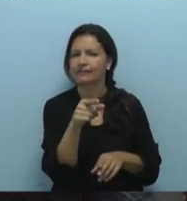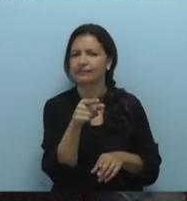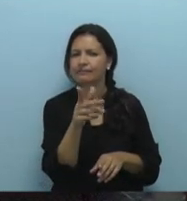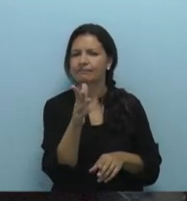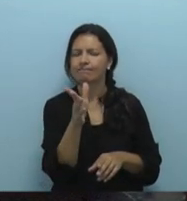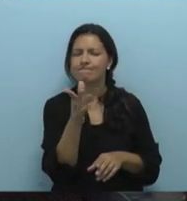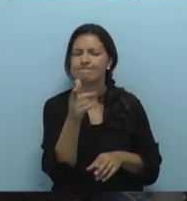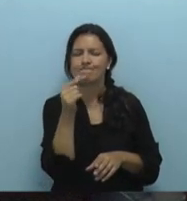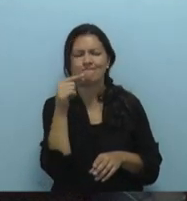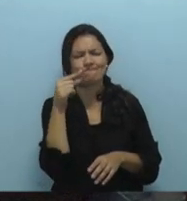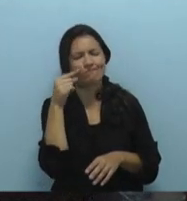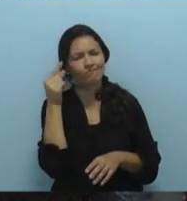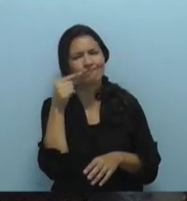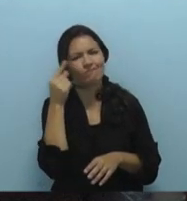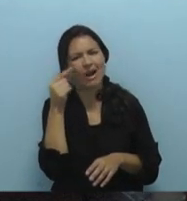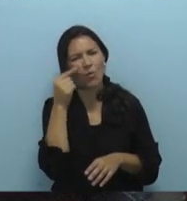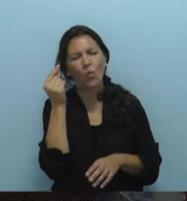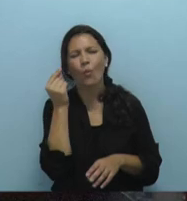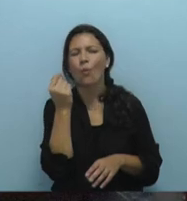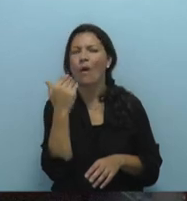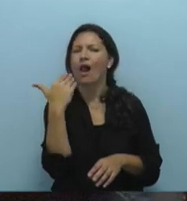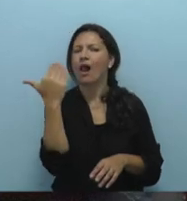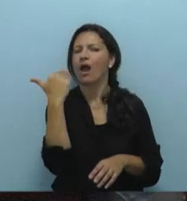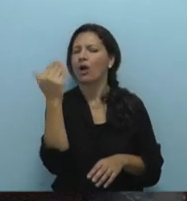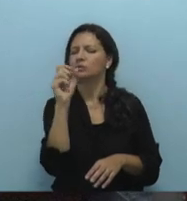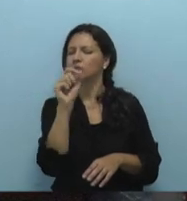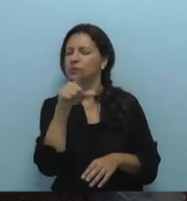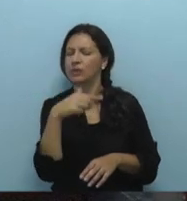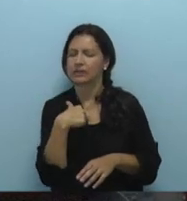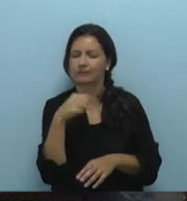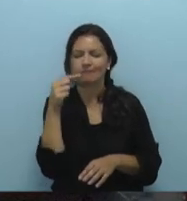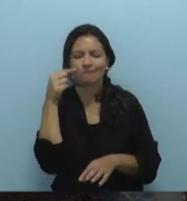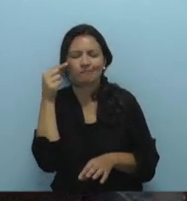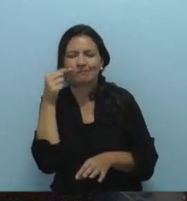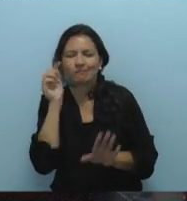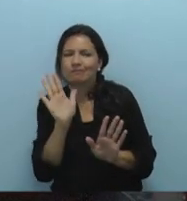nos avergüenza con sus declaraciones y con su accionar